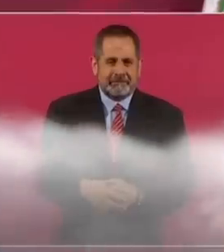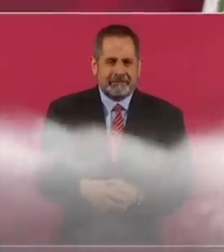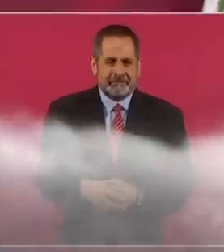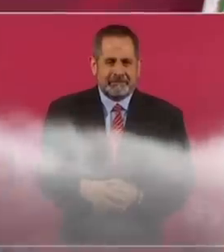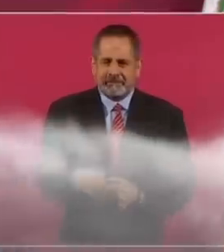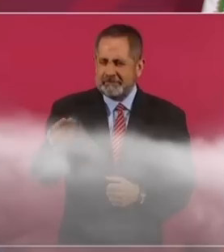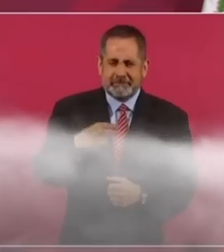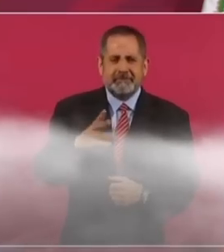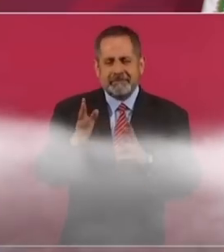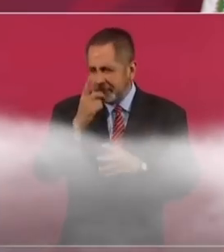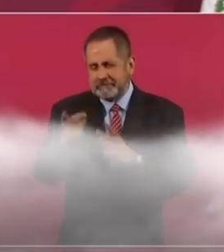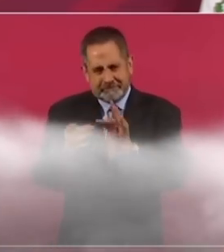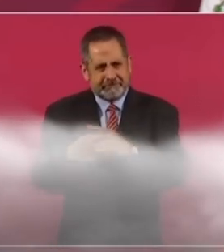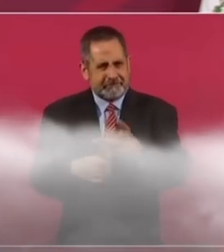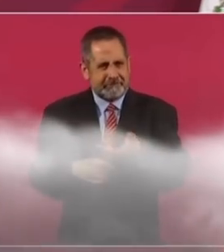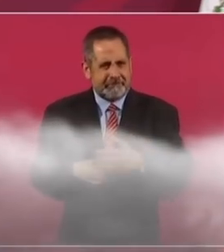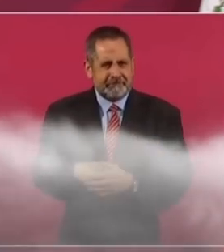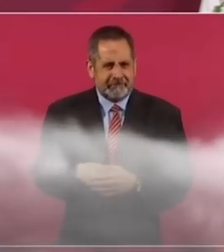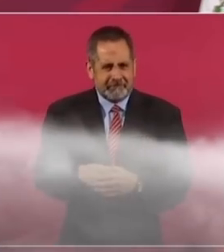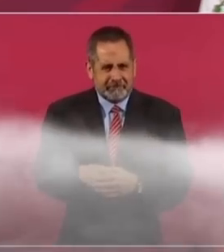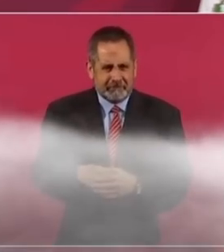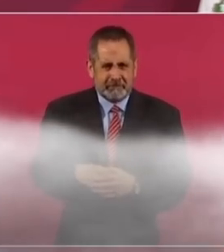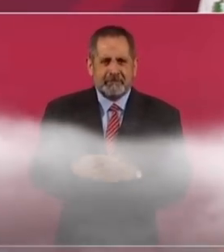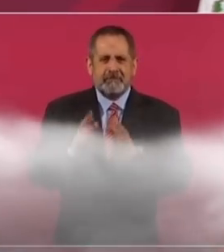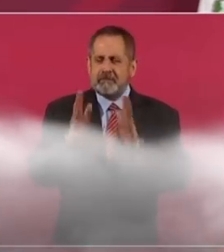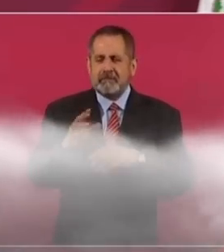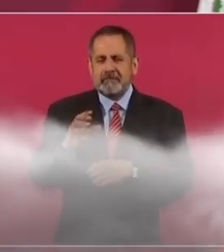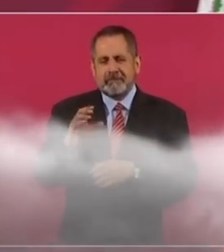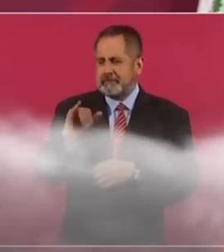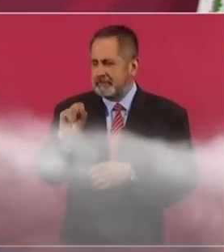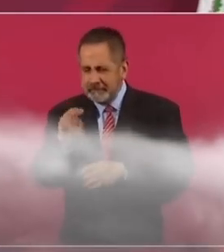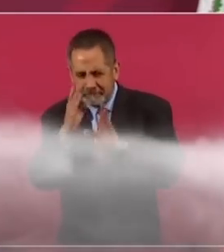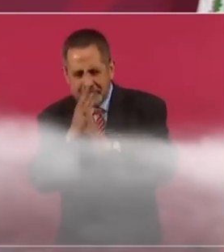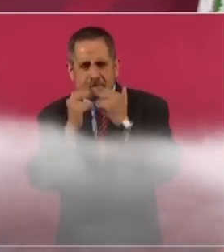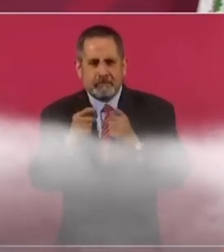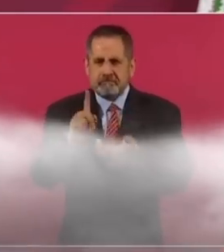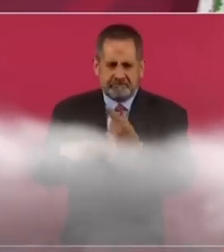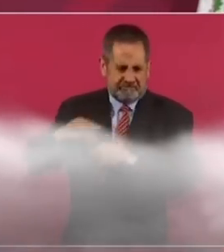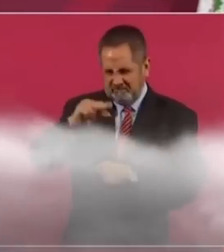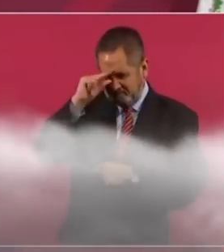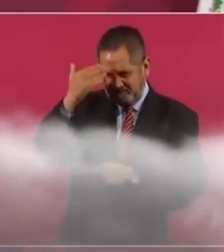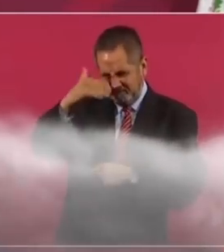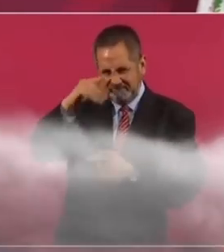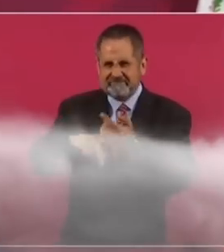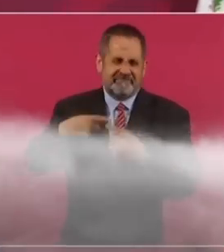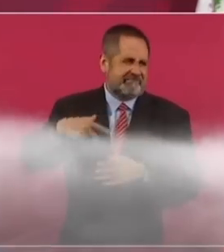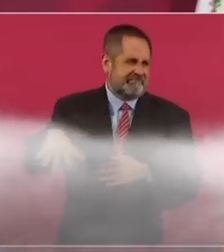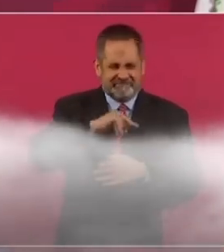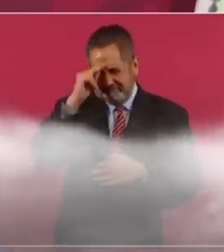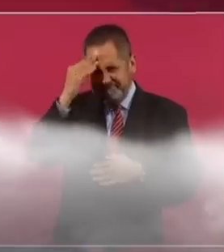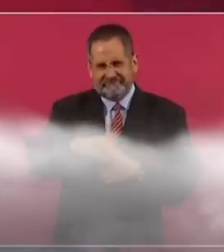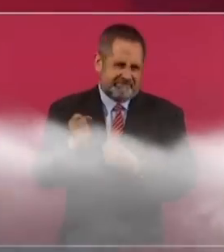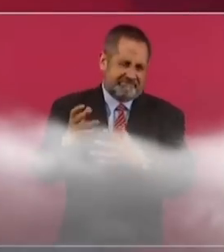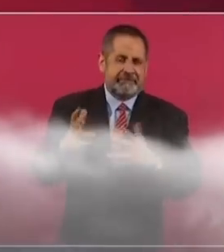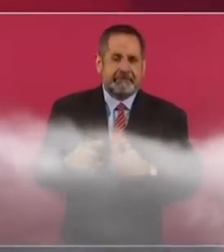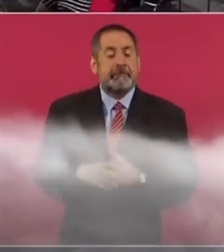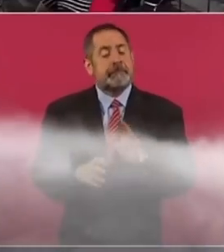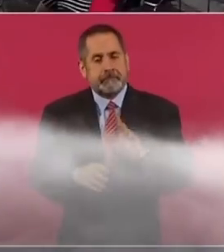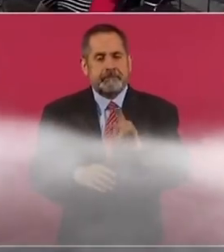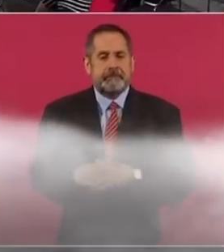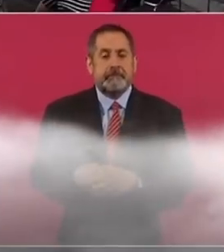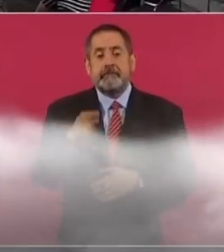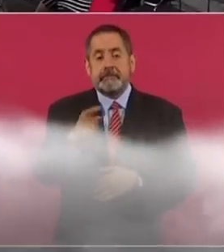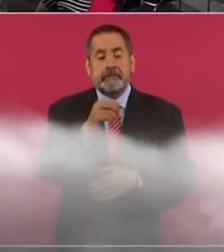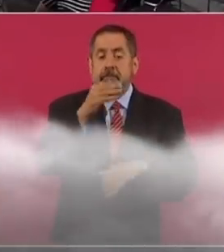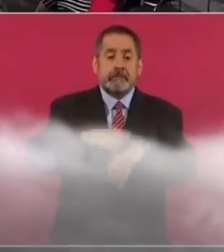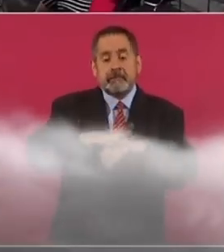lo entregan. Ya les dije que ya no hay el CISEN, ya no hay espionaje, pero sí mucha inteligencia del pueblo. Mucha inteligencia del pueblo. Bueno, entonces